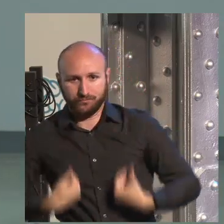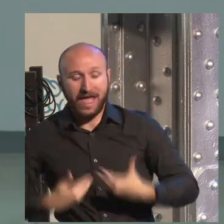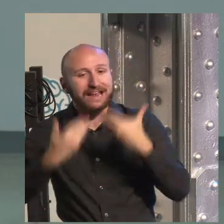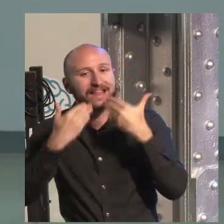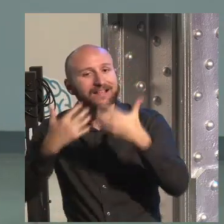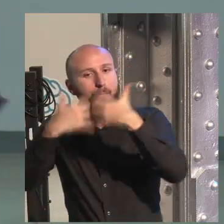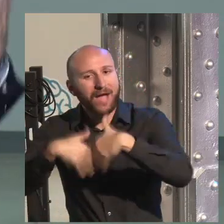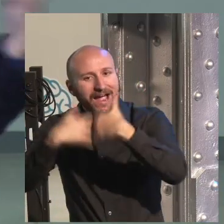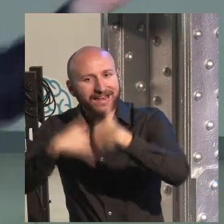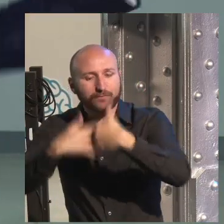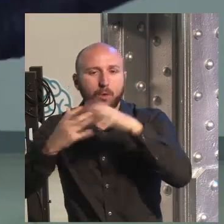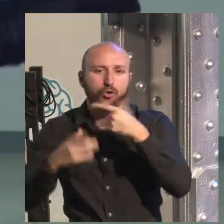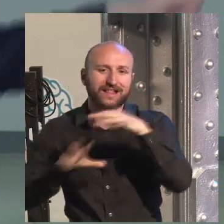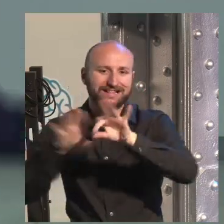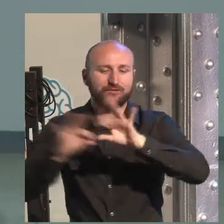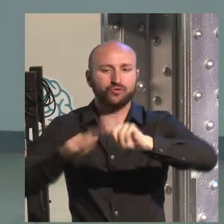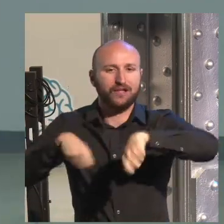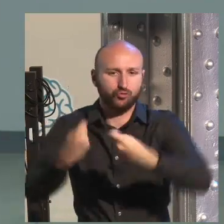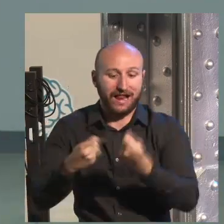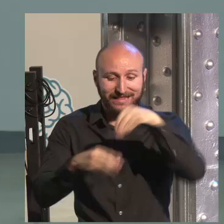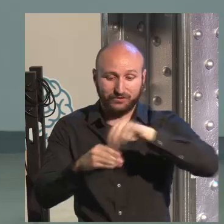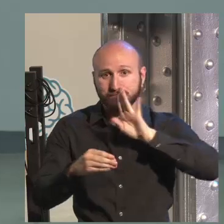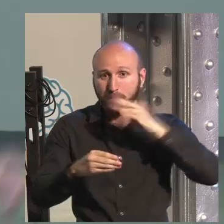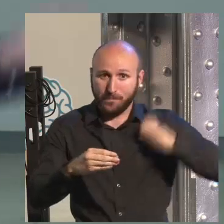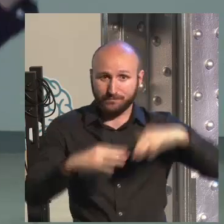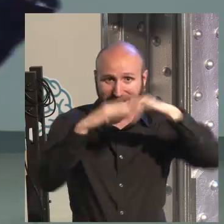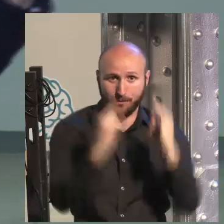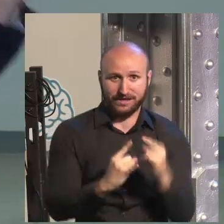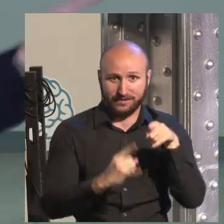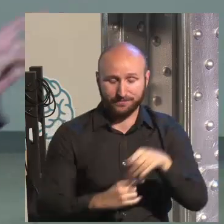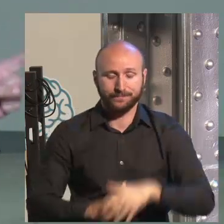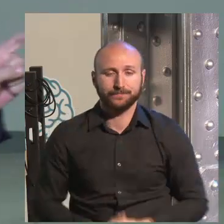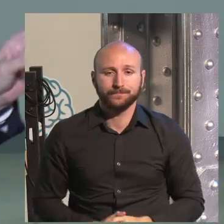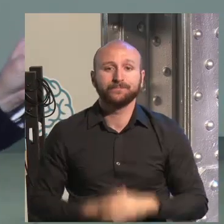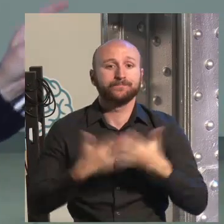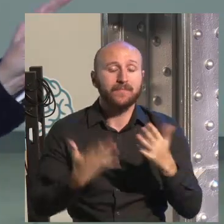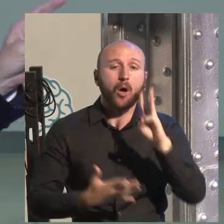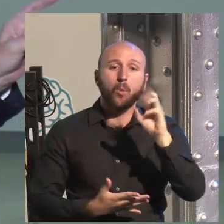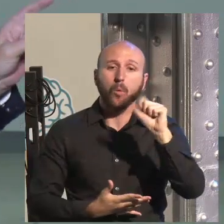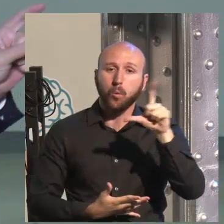mecanismo de la selección natural en esa cabaña. Bien, el caso es que Wallace